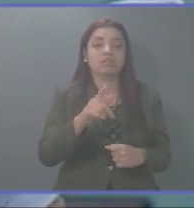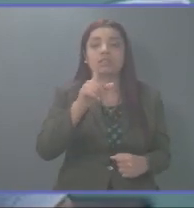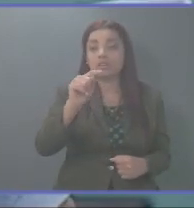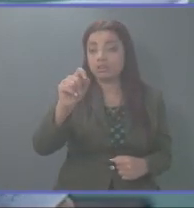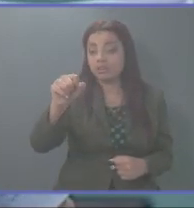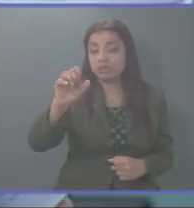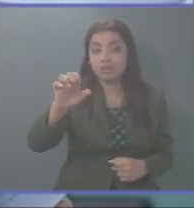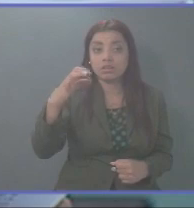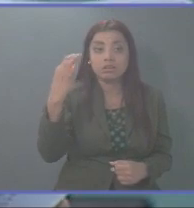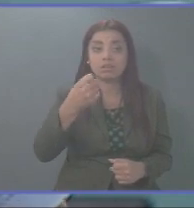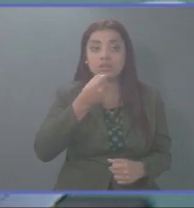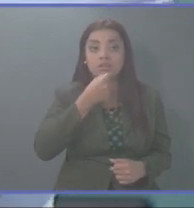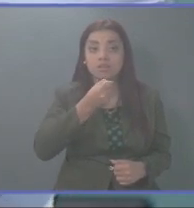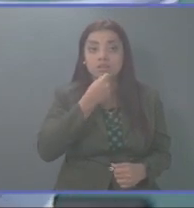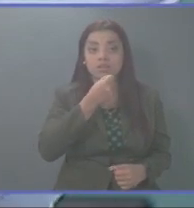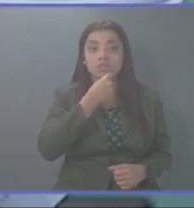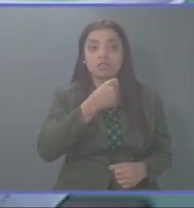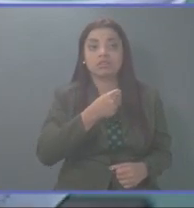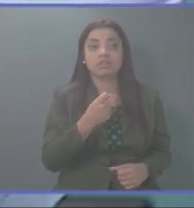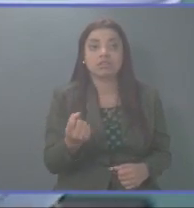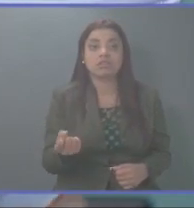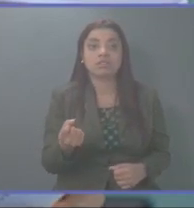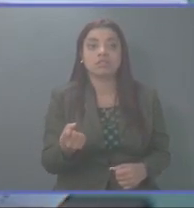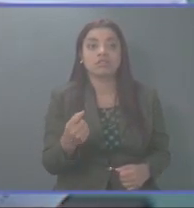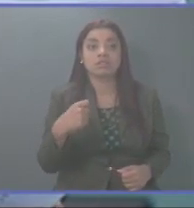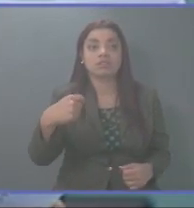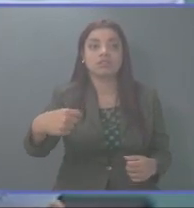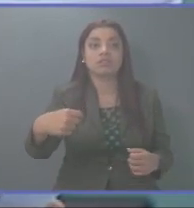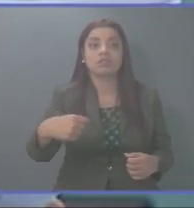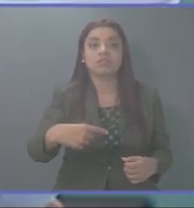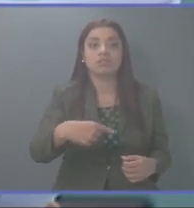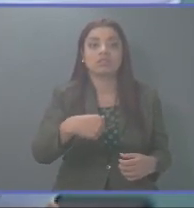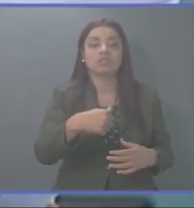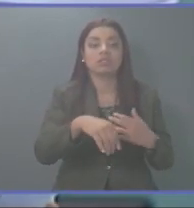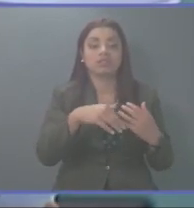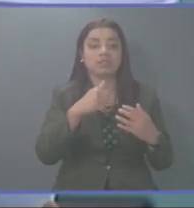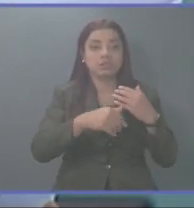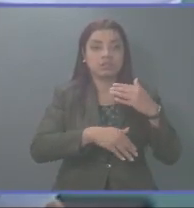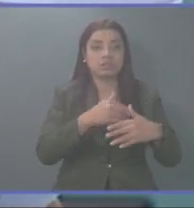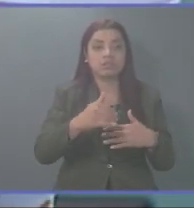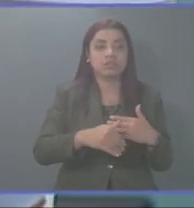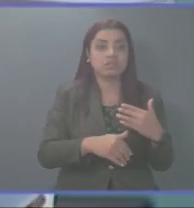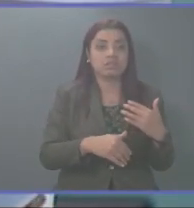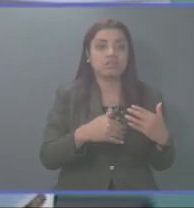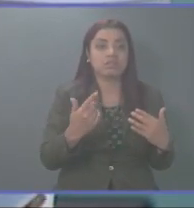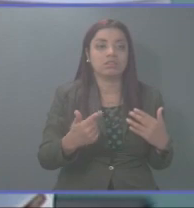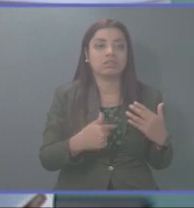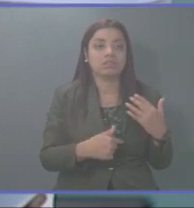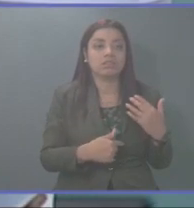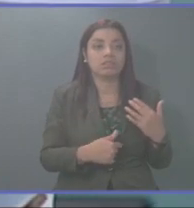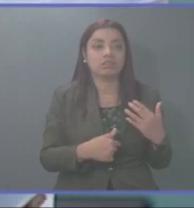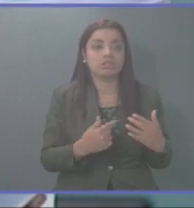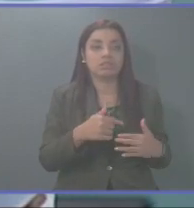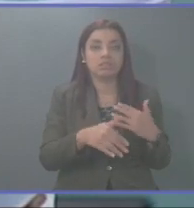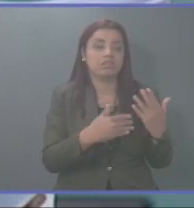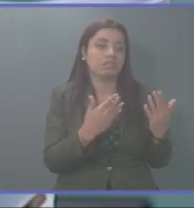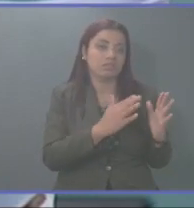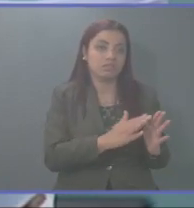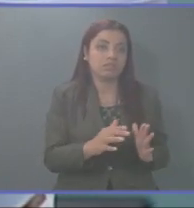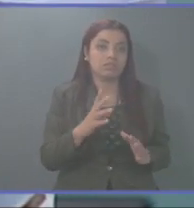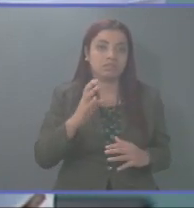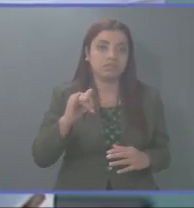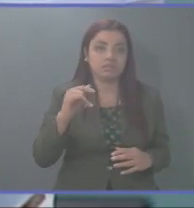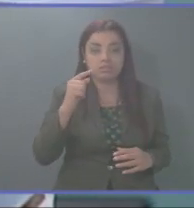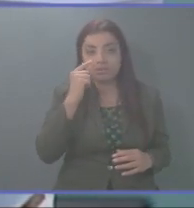entregar informe de las solicitudes recibidas de incorporación y del padrón electoral de residentes en el exterior resultante a la Junta